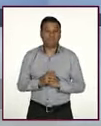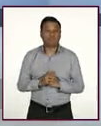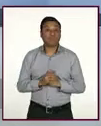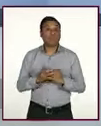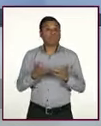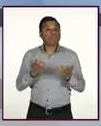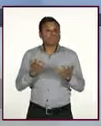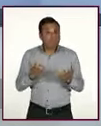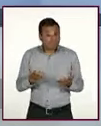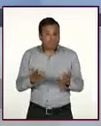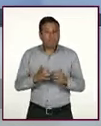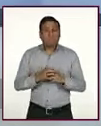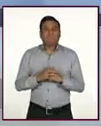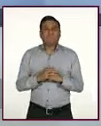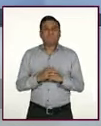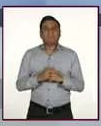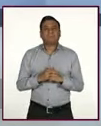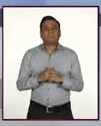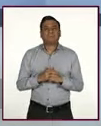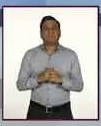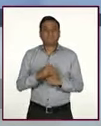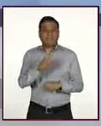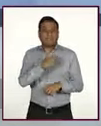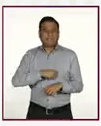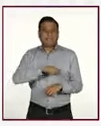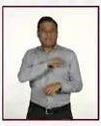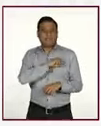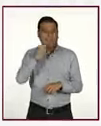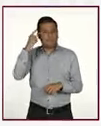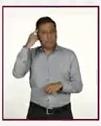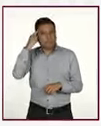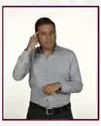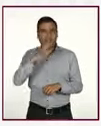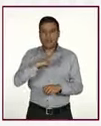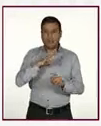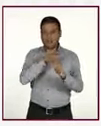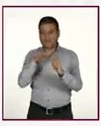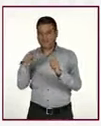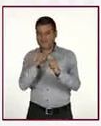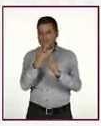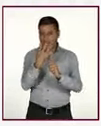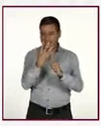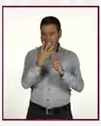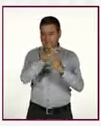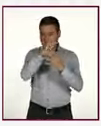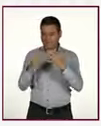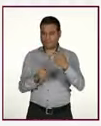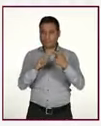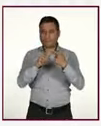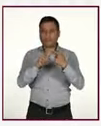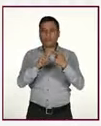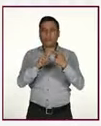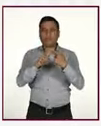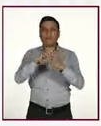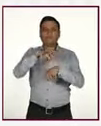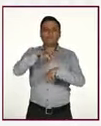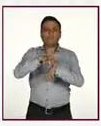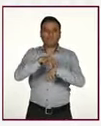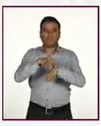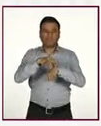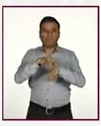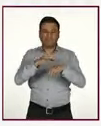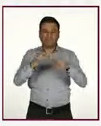las perspectivas conceptuales de la salud mental son 5. La primera es la biomédica y conductual, que es pues la